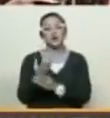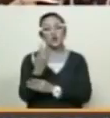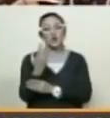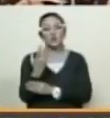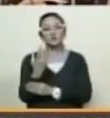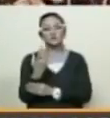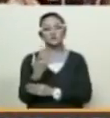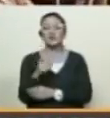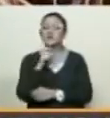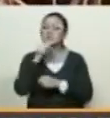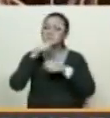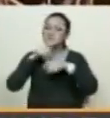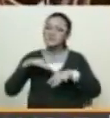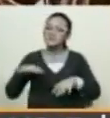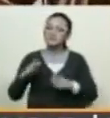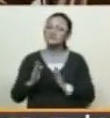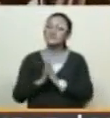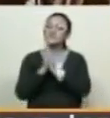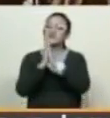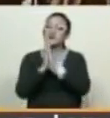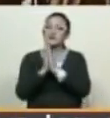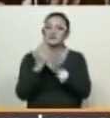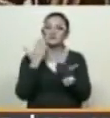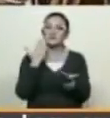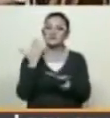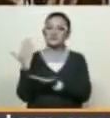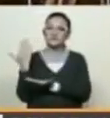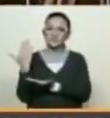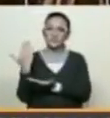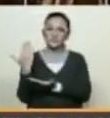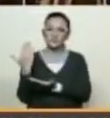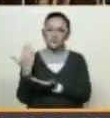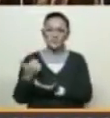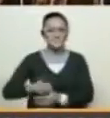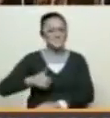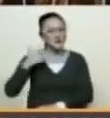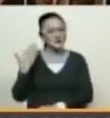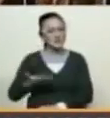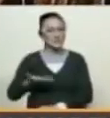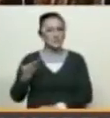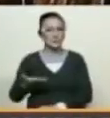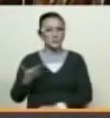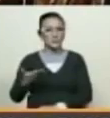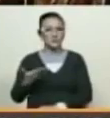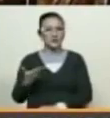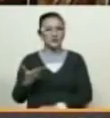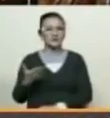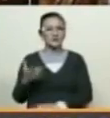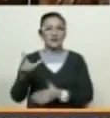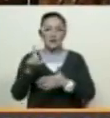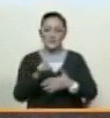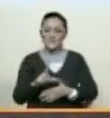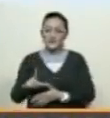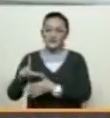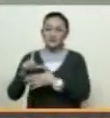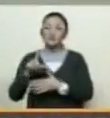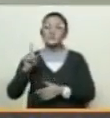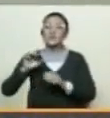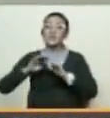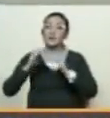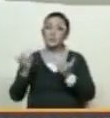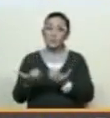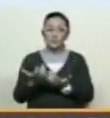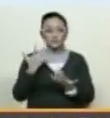Divina Pastora. Es la manifestación religiosa más importante de América Latina y del mundo, diría